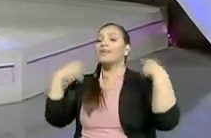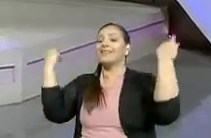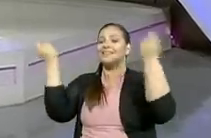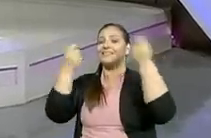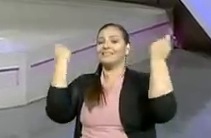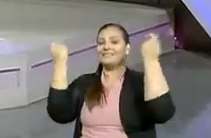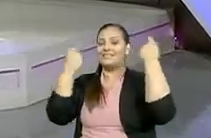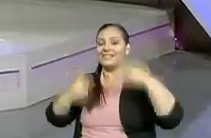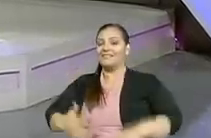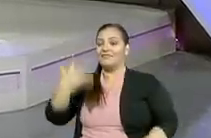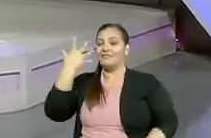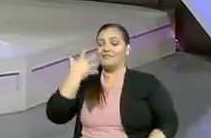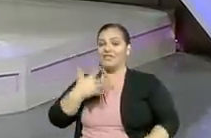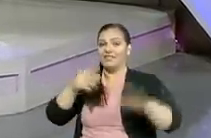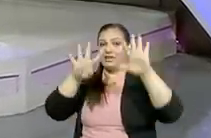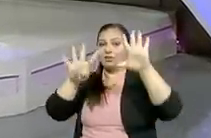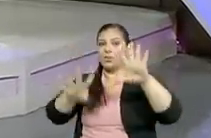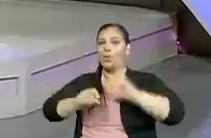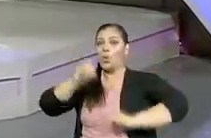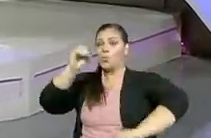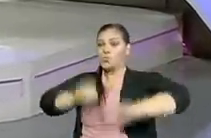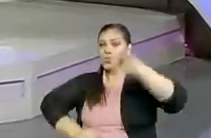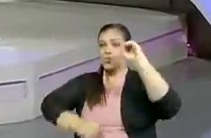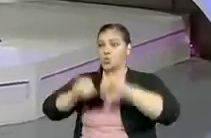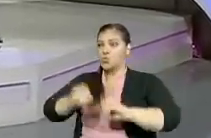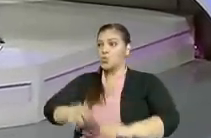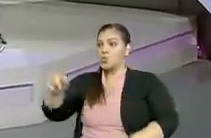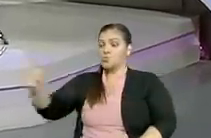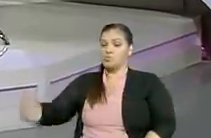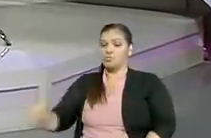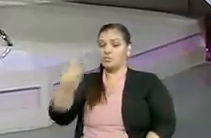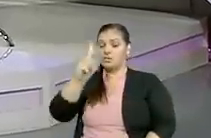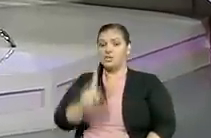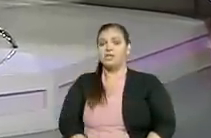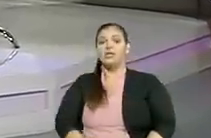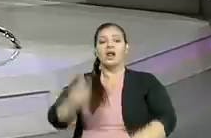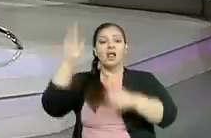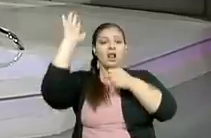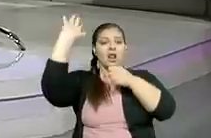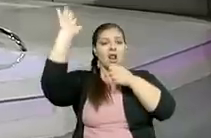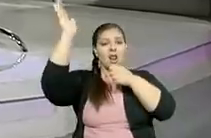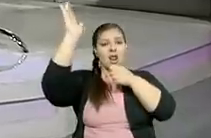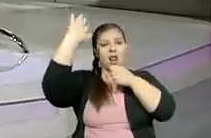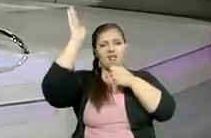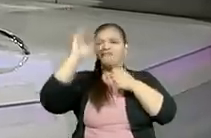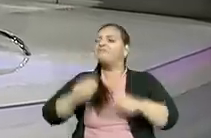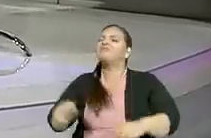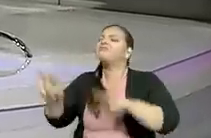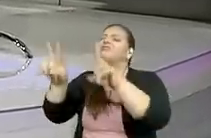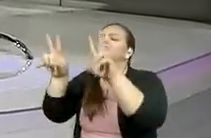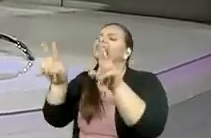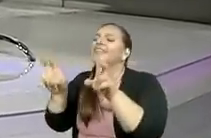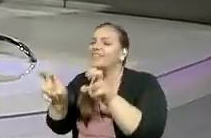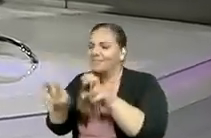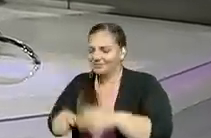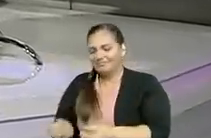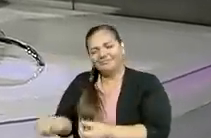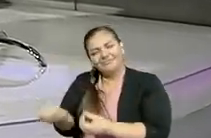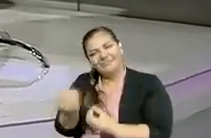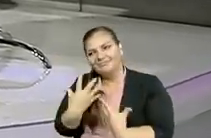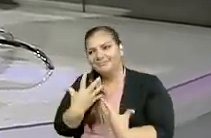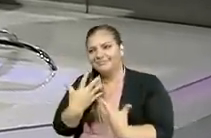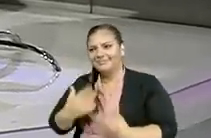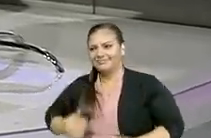sin duda esa sesión solemne del 9 de octubre ahí en el Salón de la Ciudad. ¿Podría usted tener la gentileza de